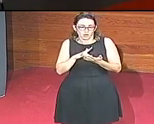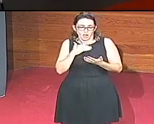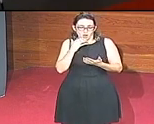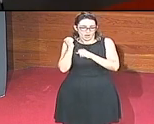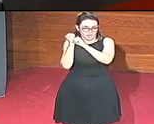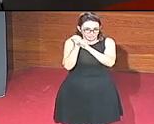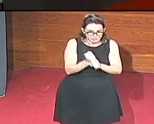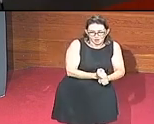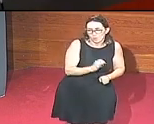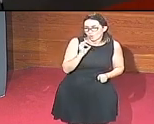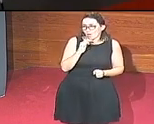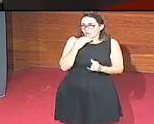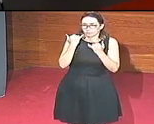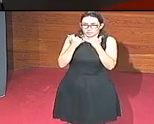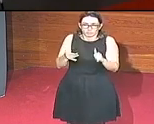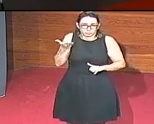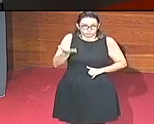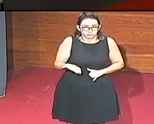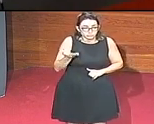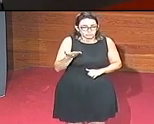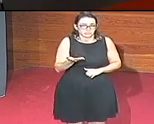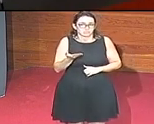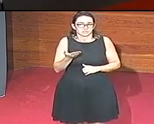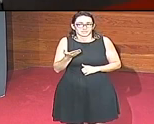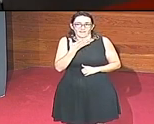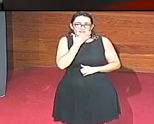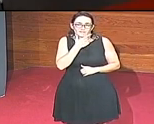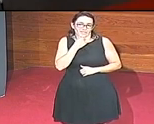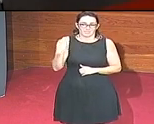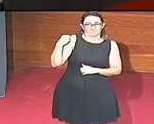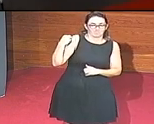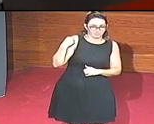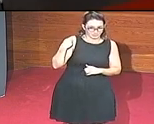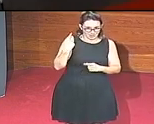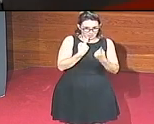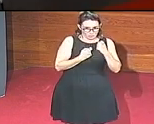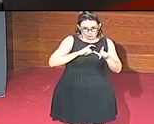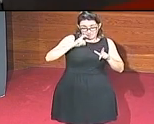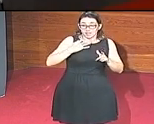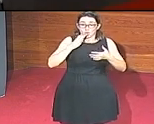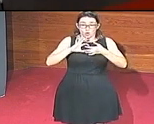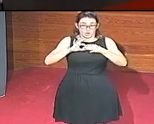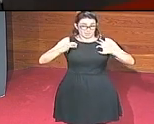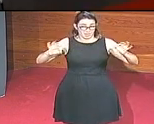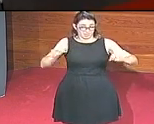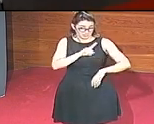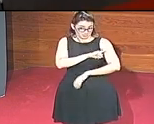y tales cuando se recurre a la sección de infografía no para hacer algo especial por ejemplo en las olimpiadas pues